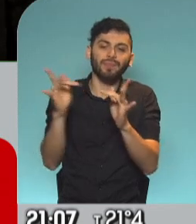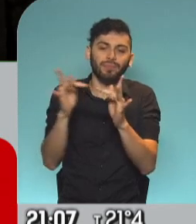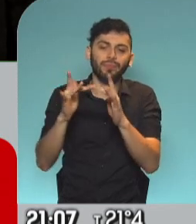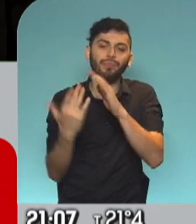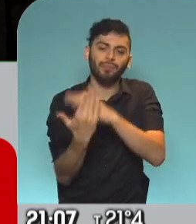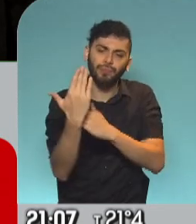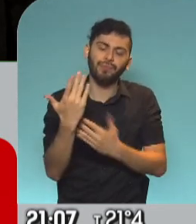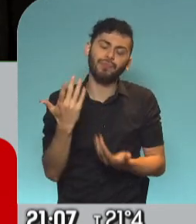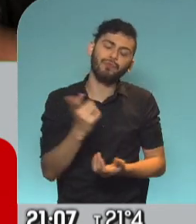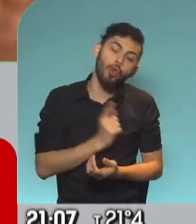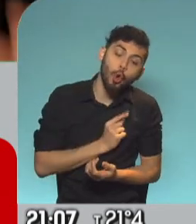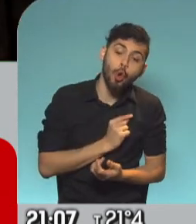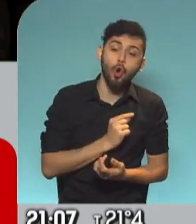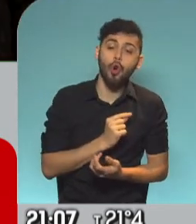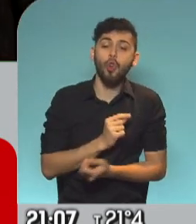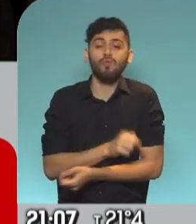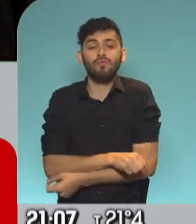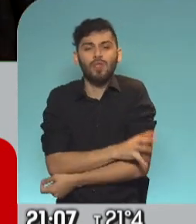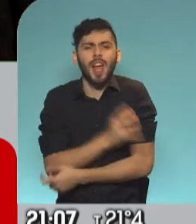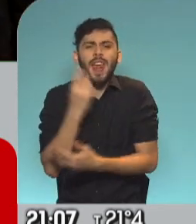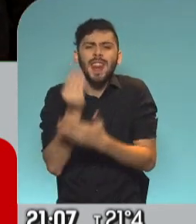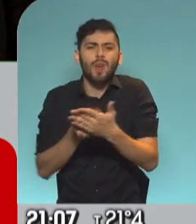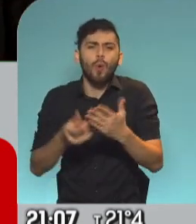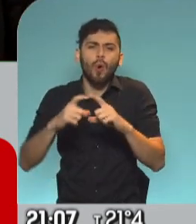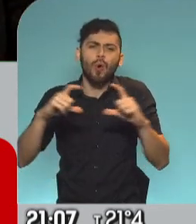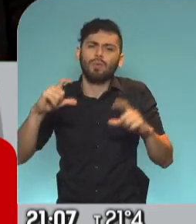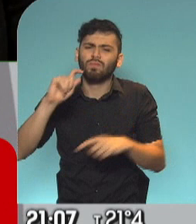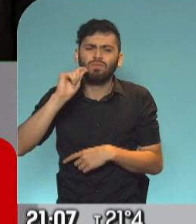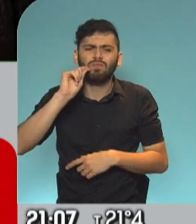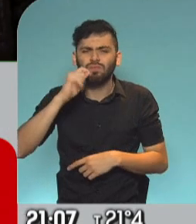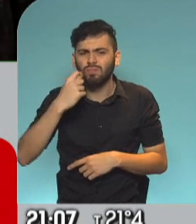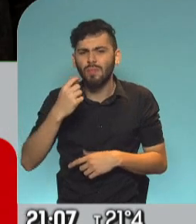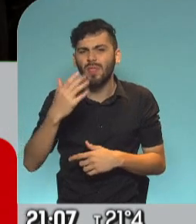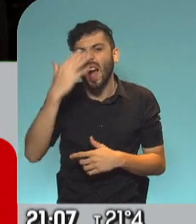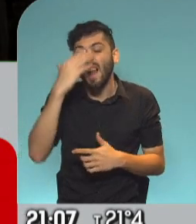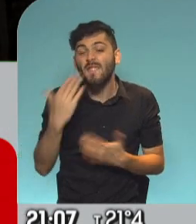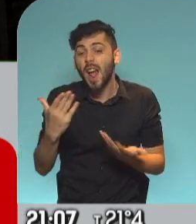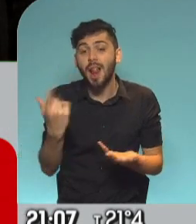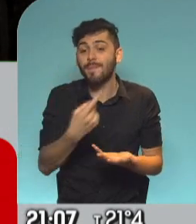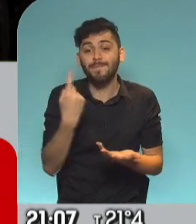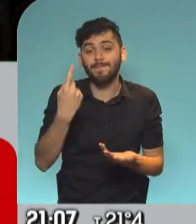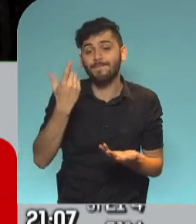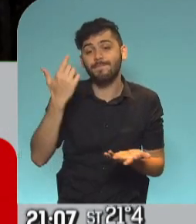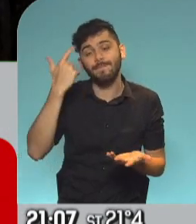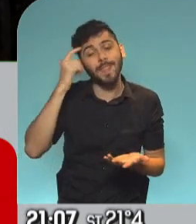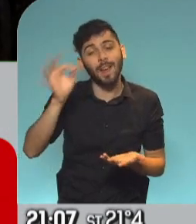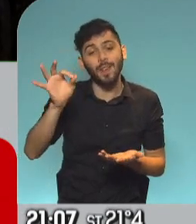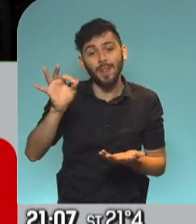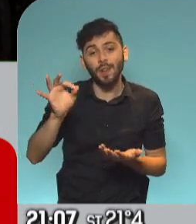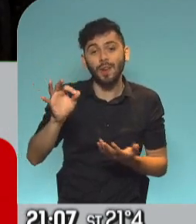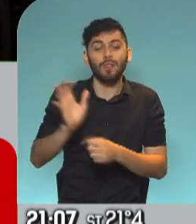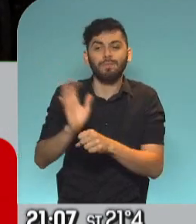con dolor, con emoción, con ese dibujo hermoso. Al final lo intuíamos, ¿no? Al final Quino era el